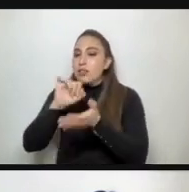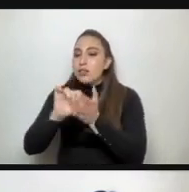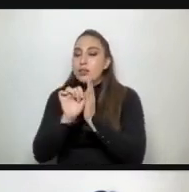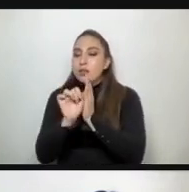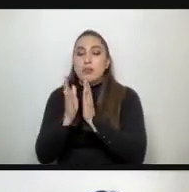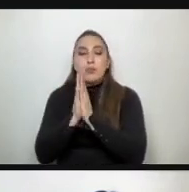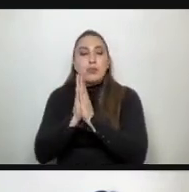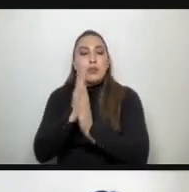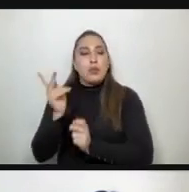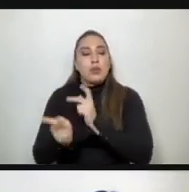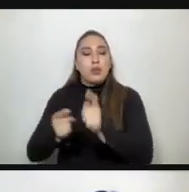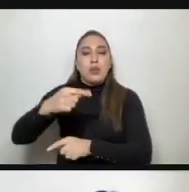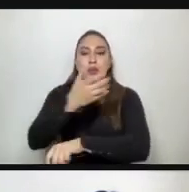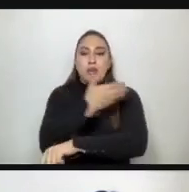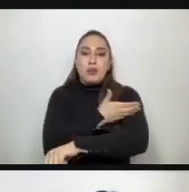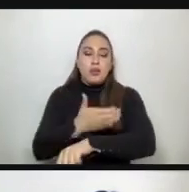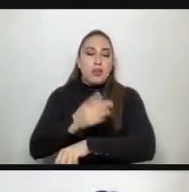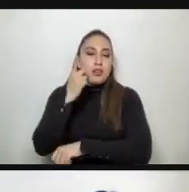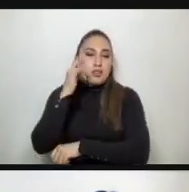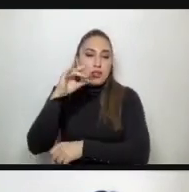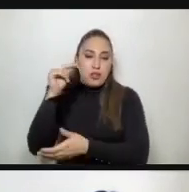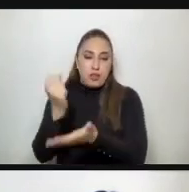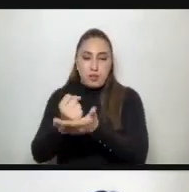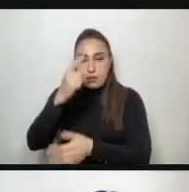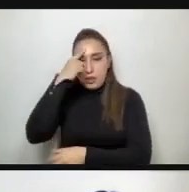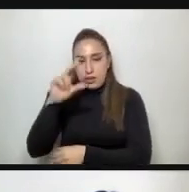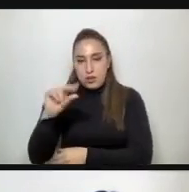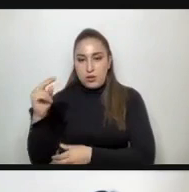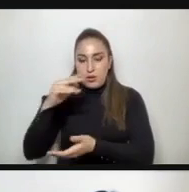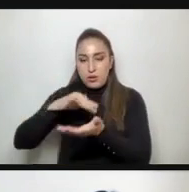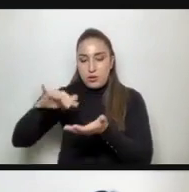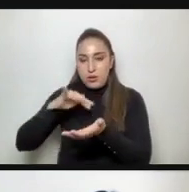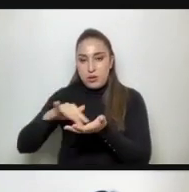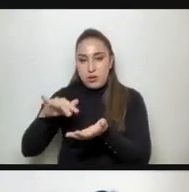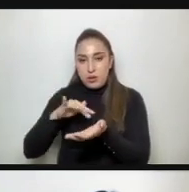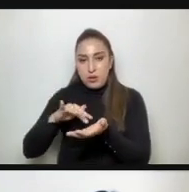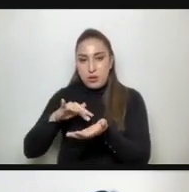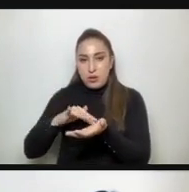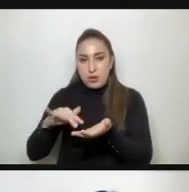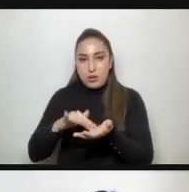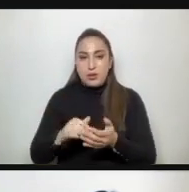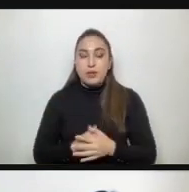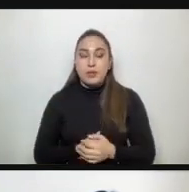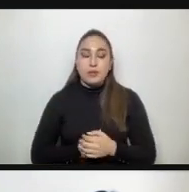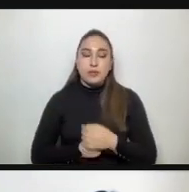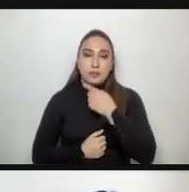en votación económica si es de dispensarse la lectura del acuerdo de referencia.